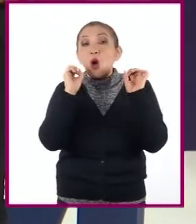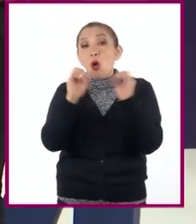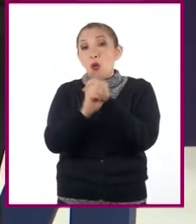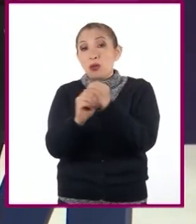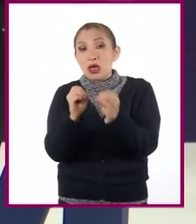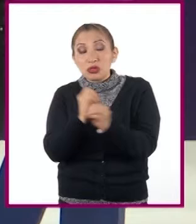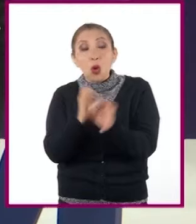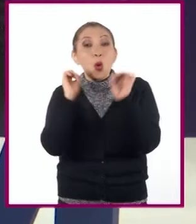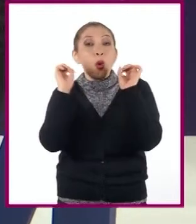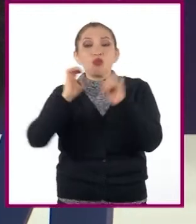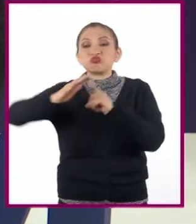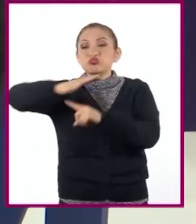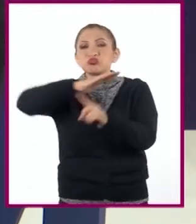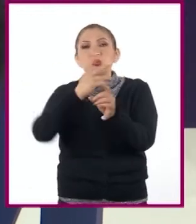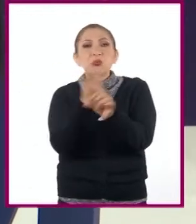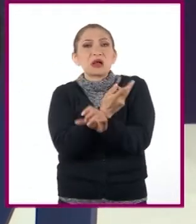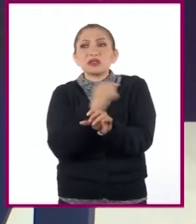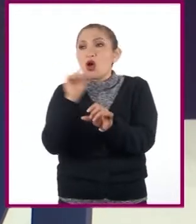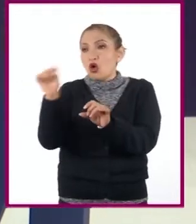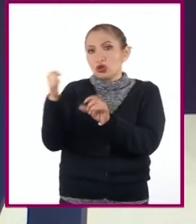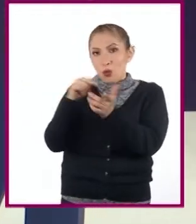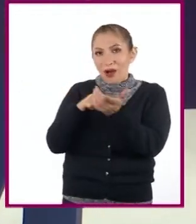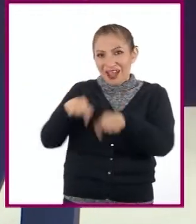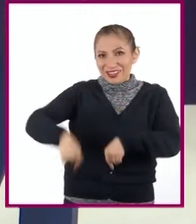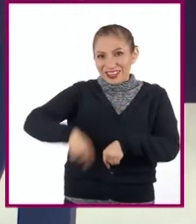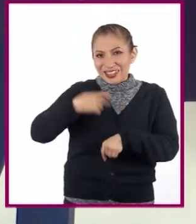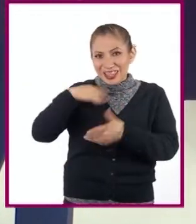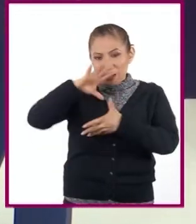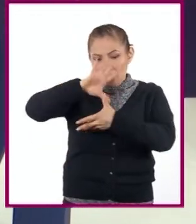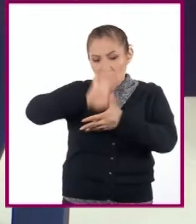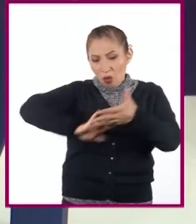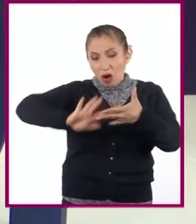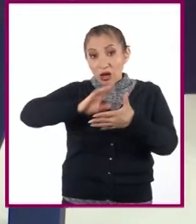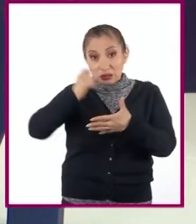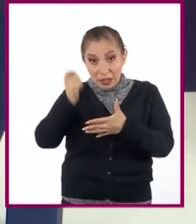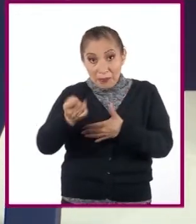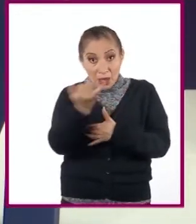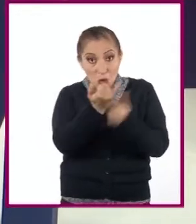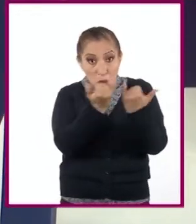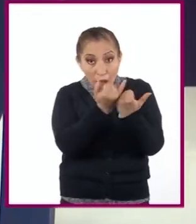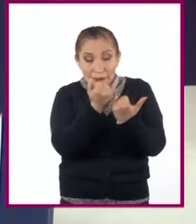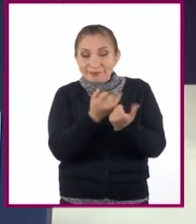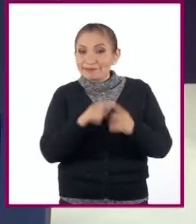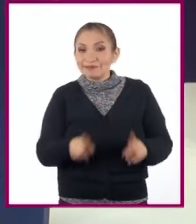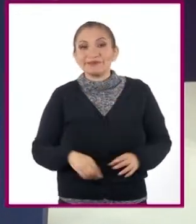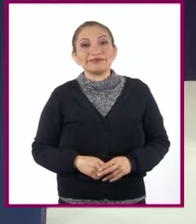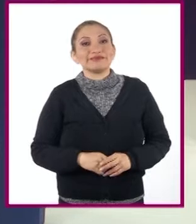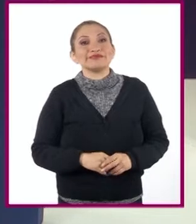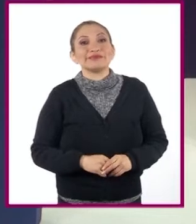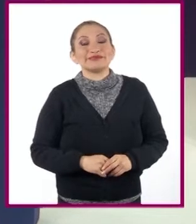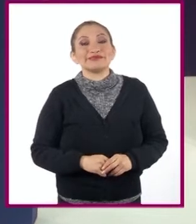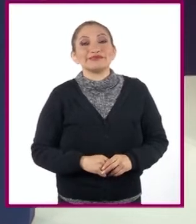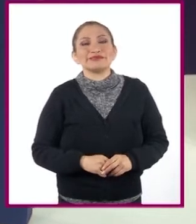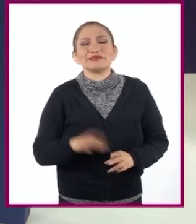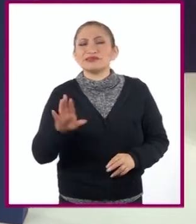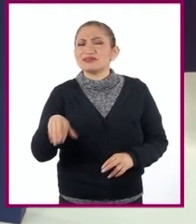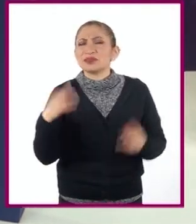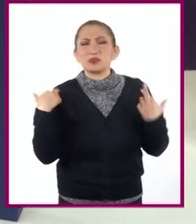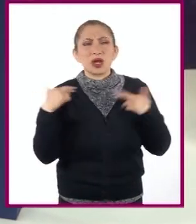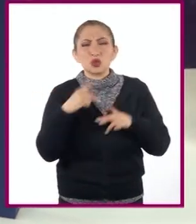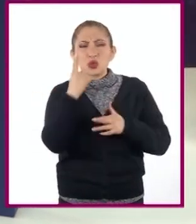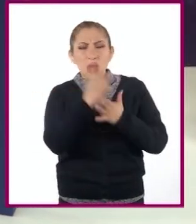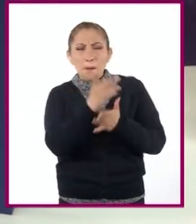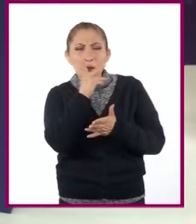objetos o situaciones que en otros lugares de nuestro continente no significan lo mismo. Profesor, pero no solo